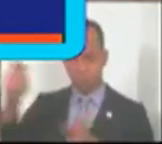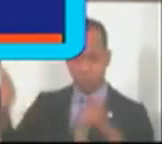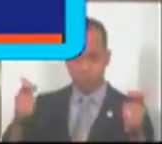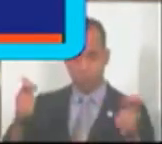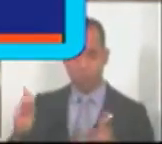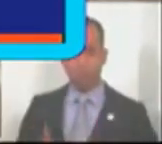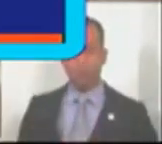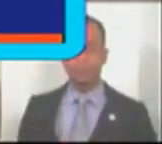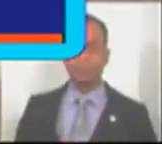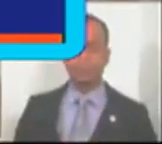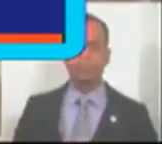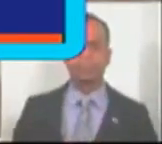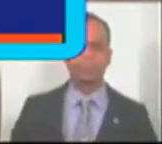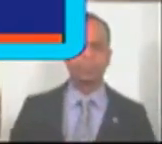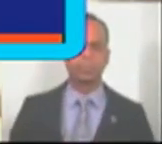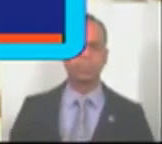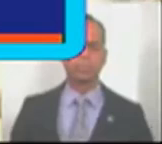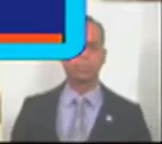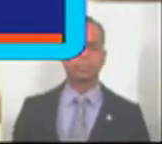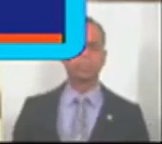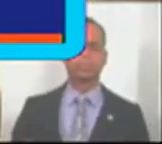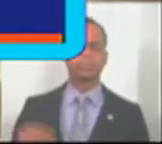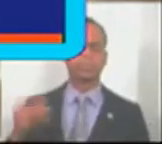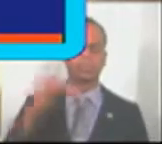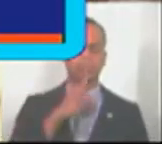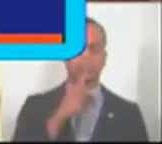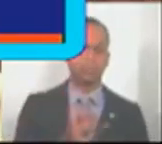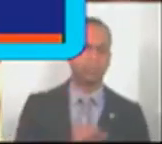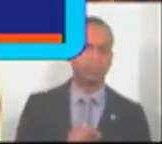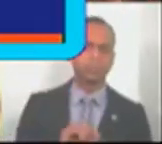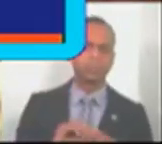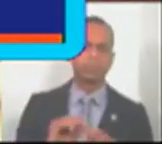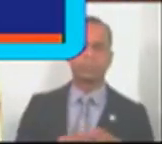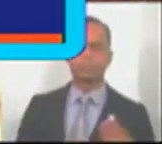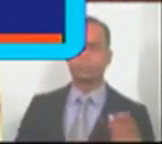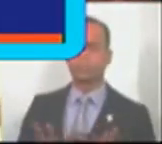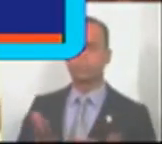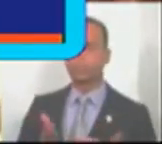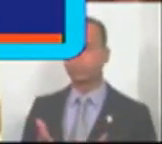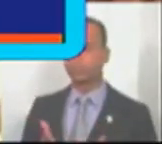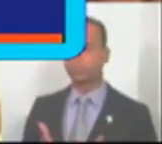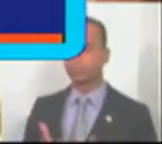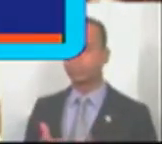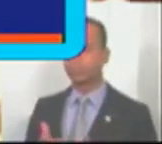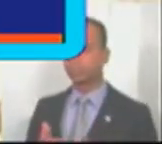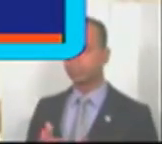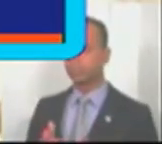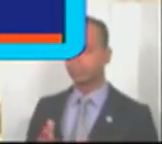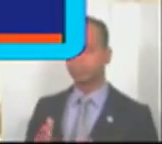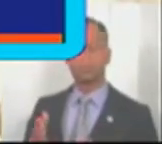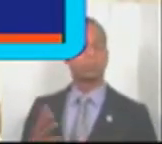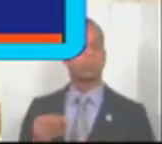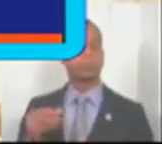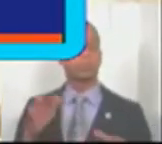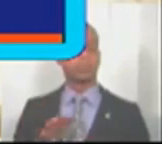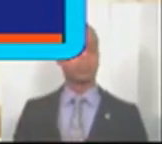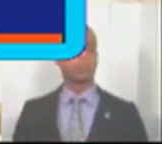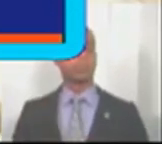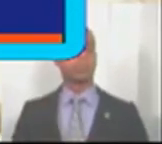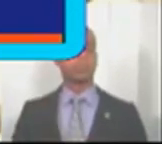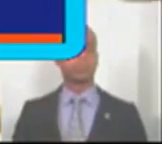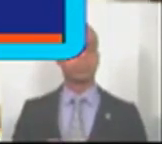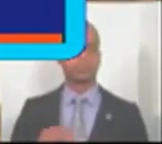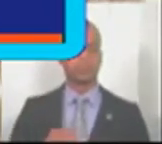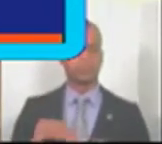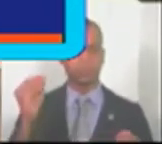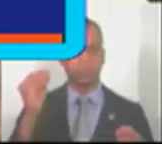enfrentadas. Trataban de garantizar su espacio de seguridad y tranquilidad. Pero el mundo es muy grande y